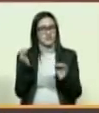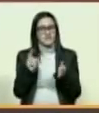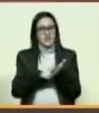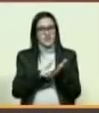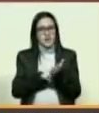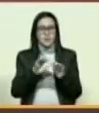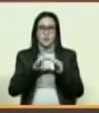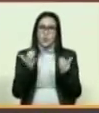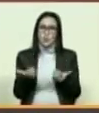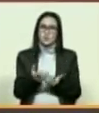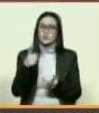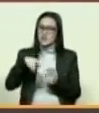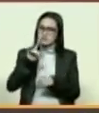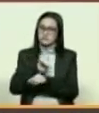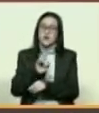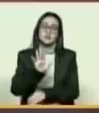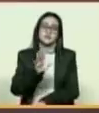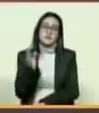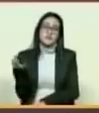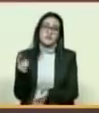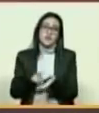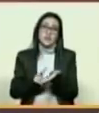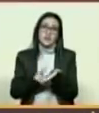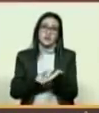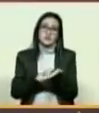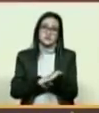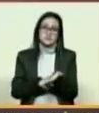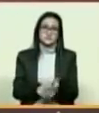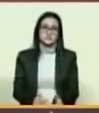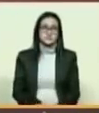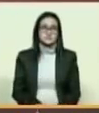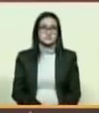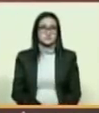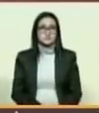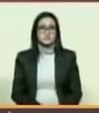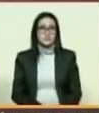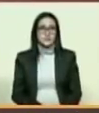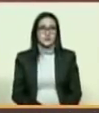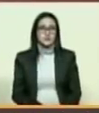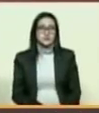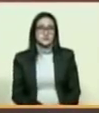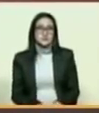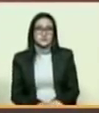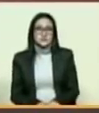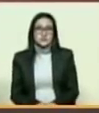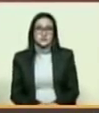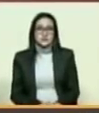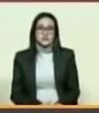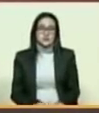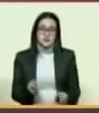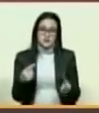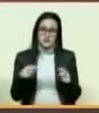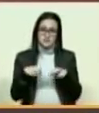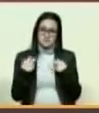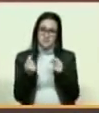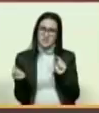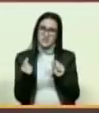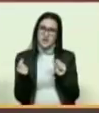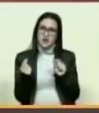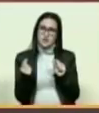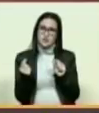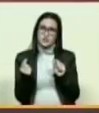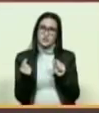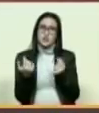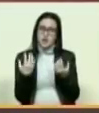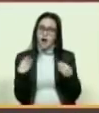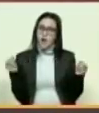todo lo que quieran mentir, pero esa es la verdad. Por eso es que incluso entre los elementos de la mesa de diálogo, lo puedo decir aquí, porque ya